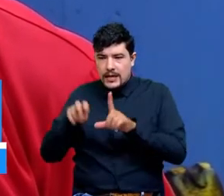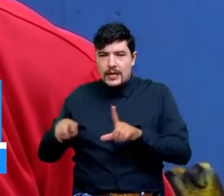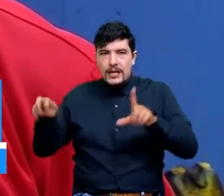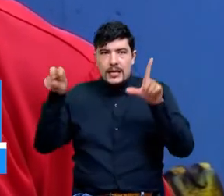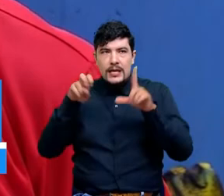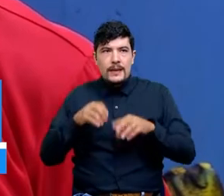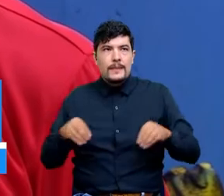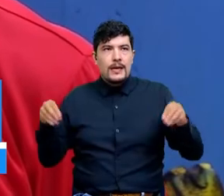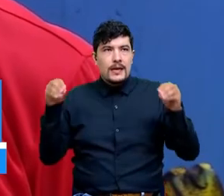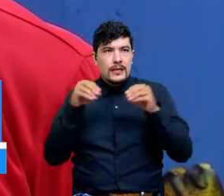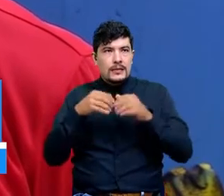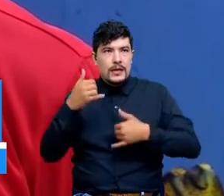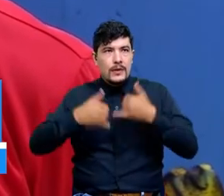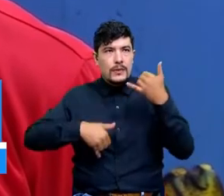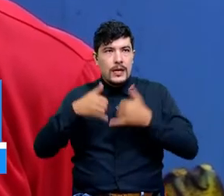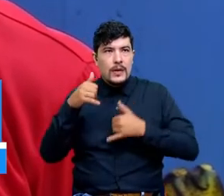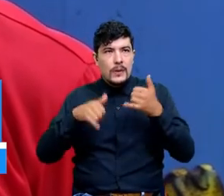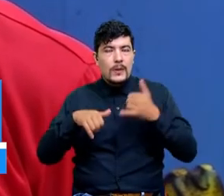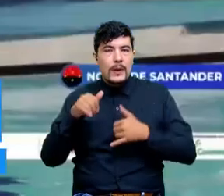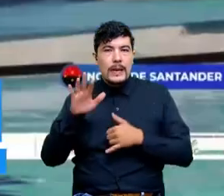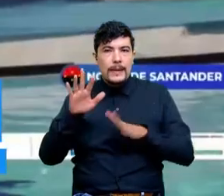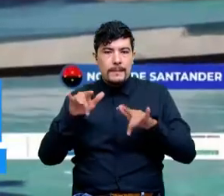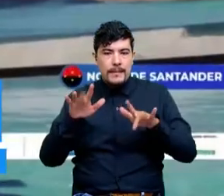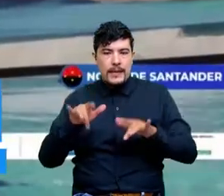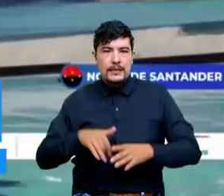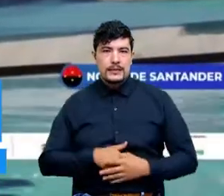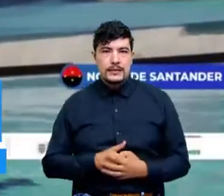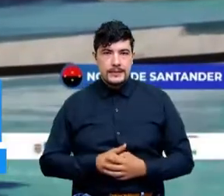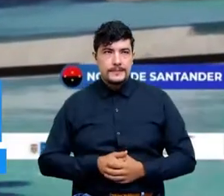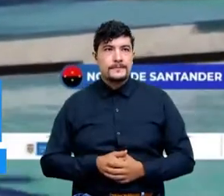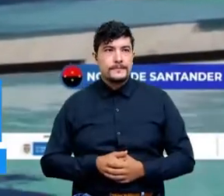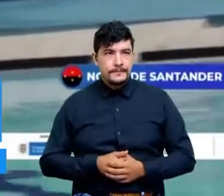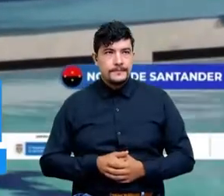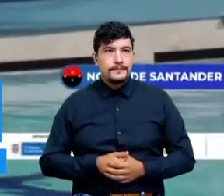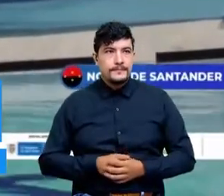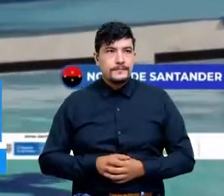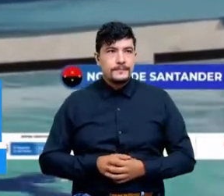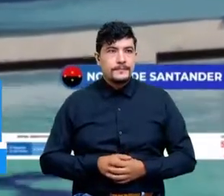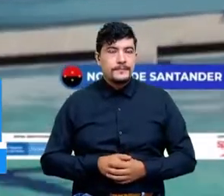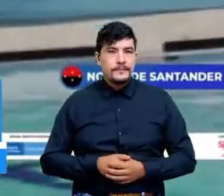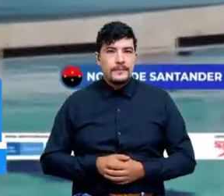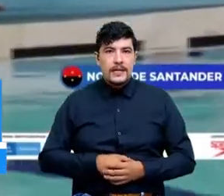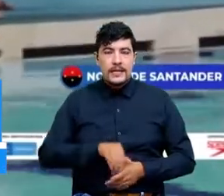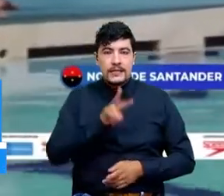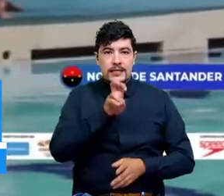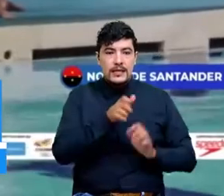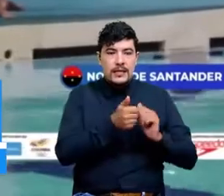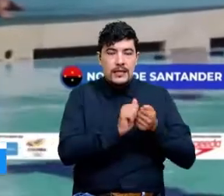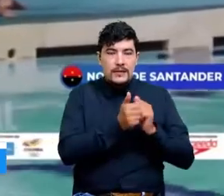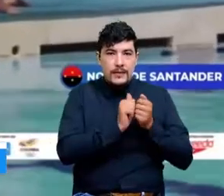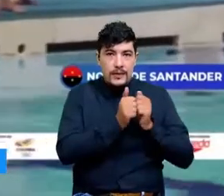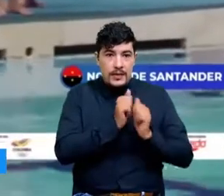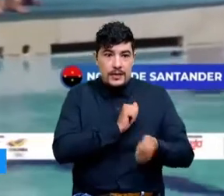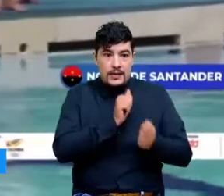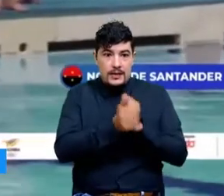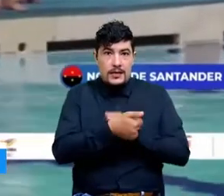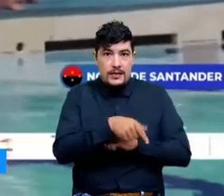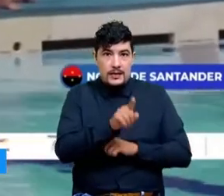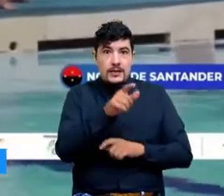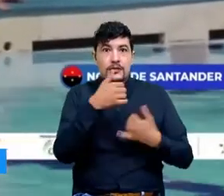juegos de piernas y menos respiración. Actualmente Norte tiene 7 deportistas clasificadas a los Juegos Nacionales